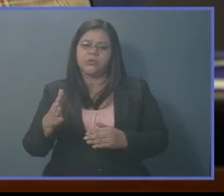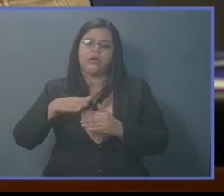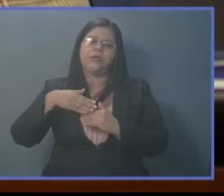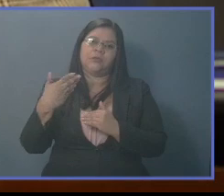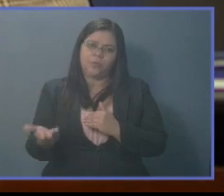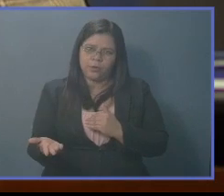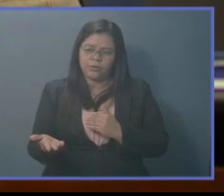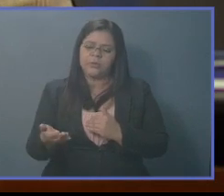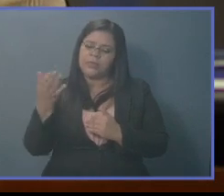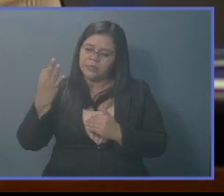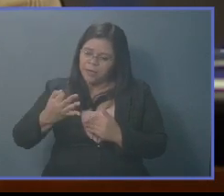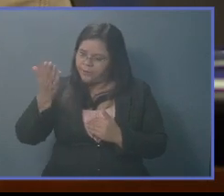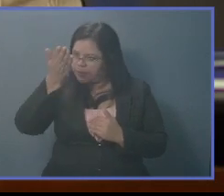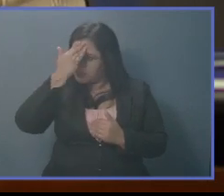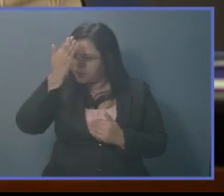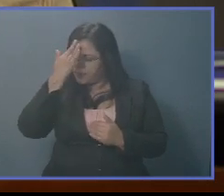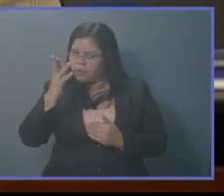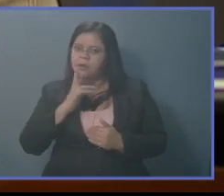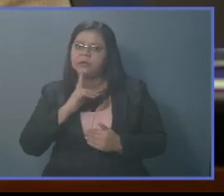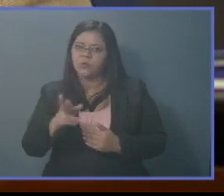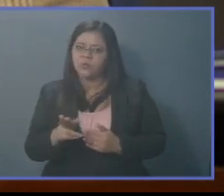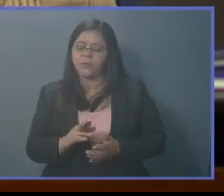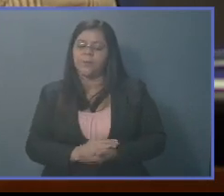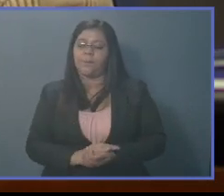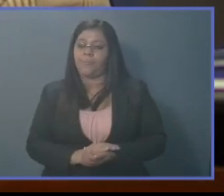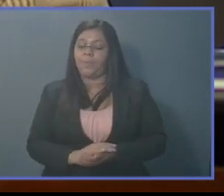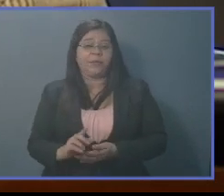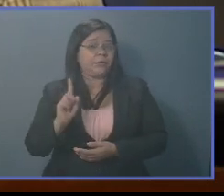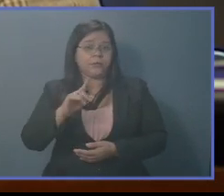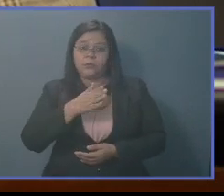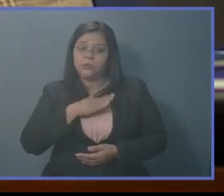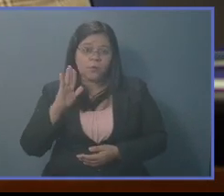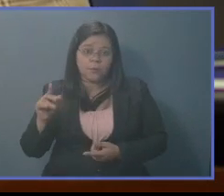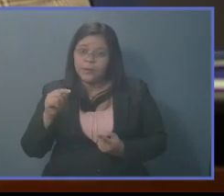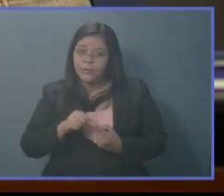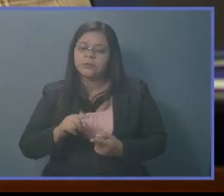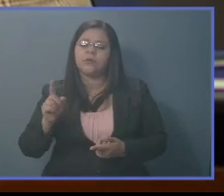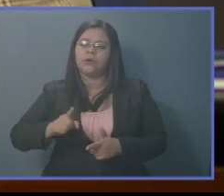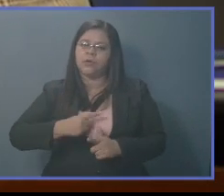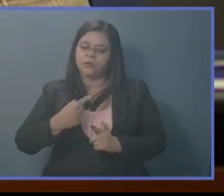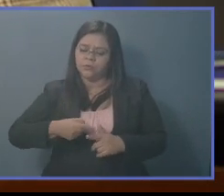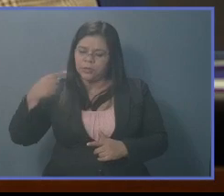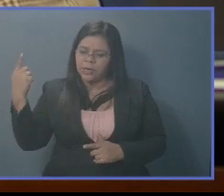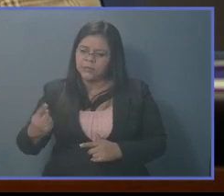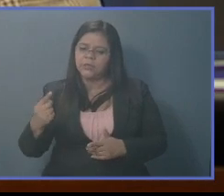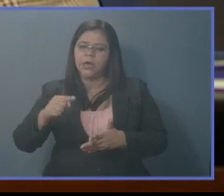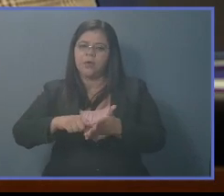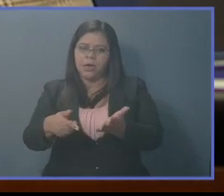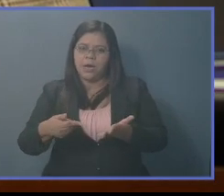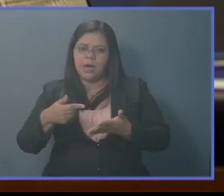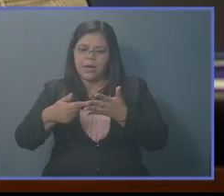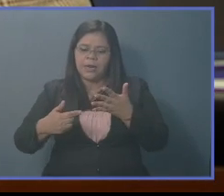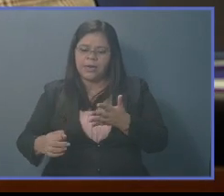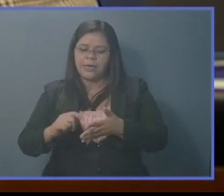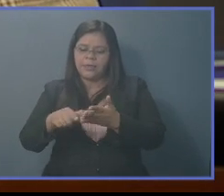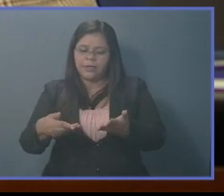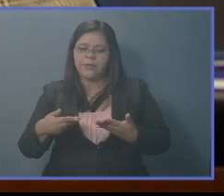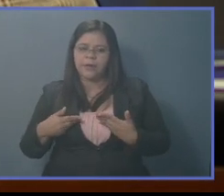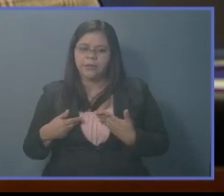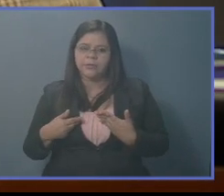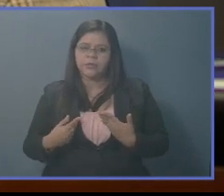su realización. El incumplimiento de esta disposición será sancionada conforme a la Ley de Derechos y Deberes de los Pacientes